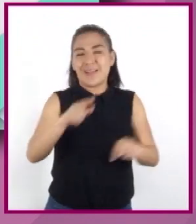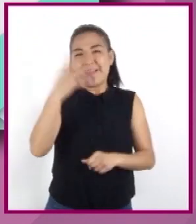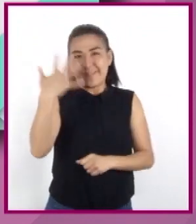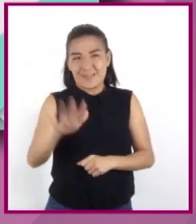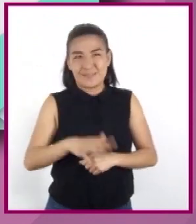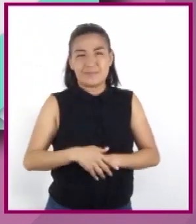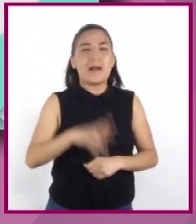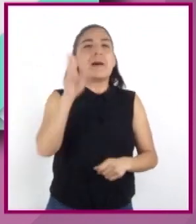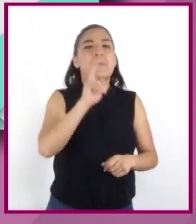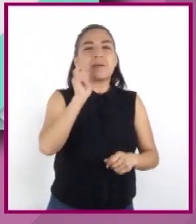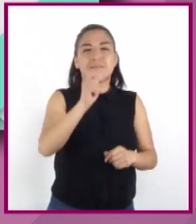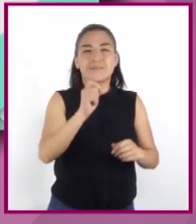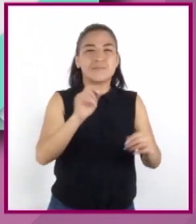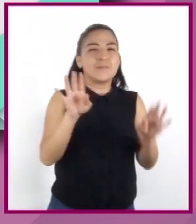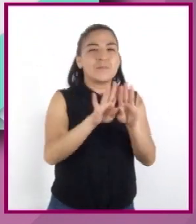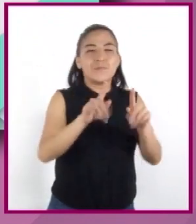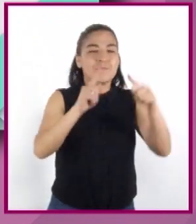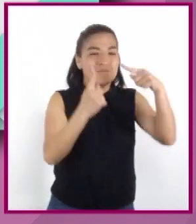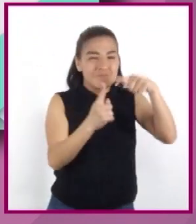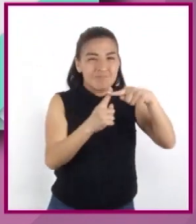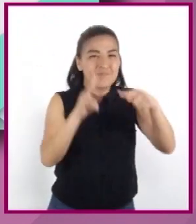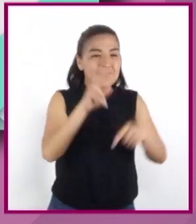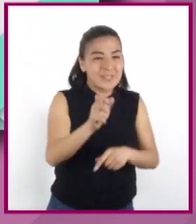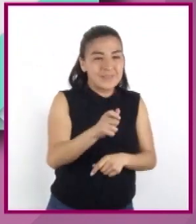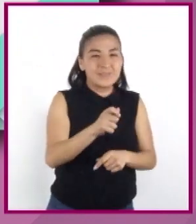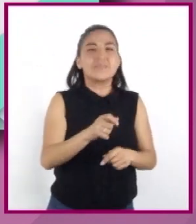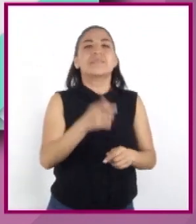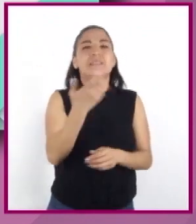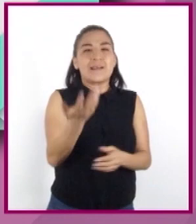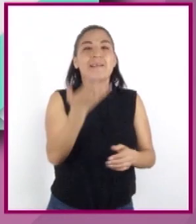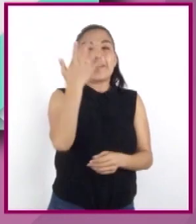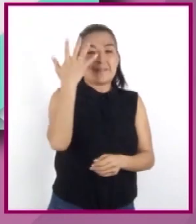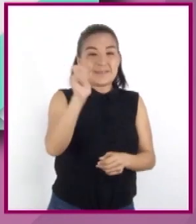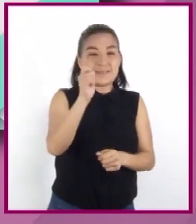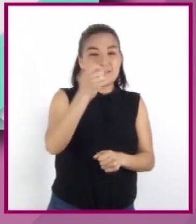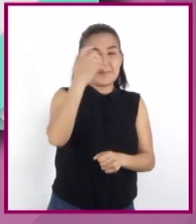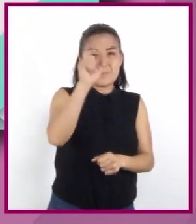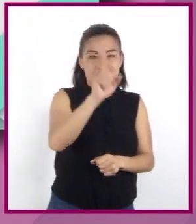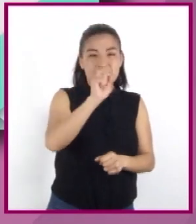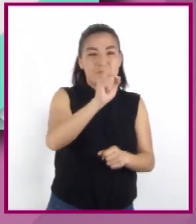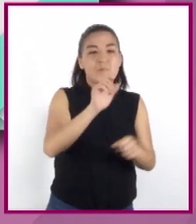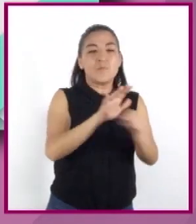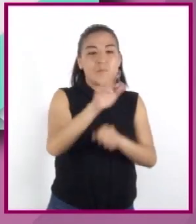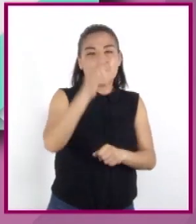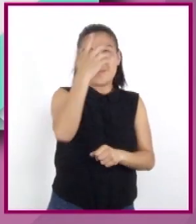Calculamos la división y sobre x y obtenemos que la razón de cambio es 2.